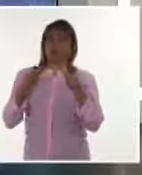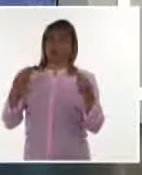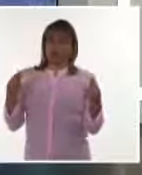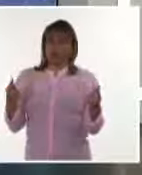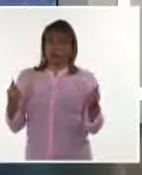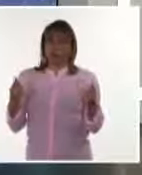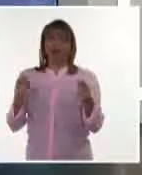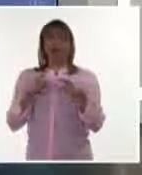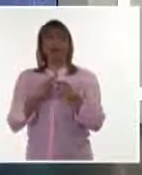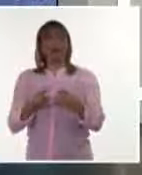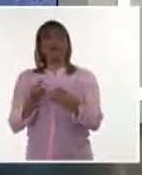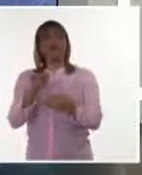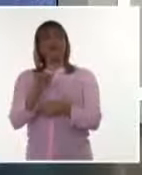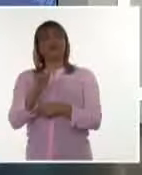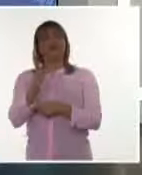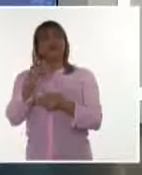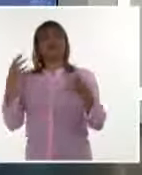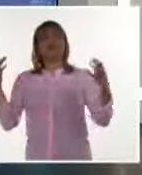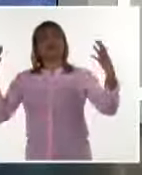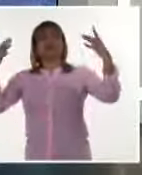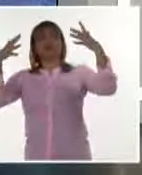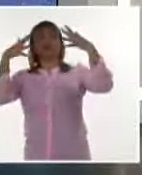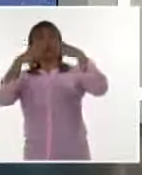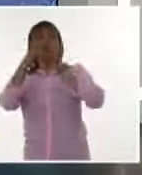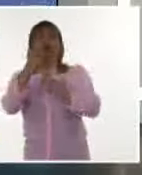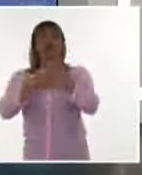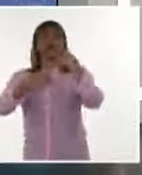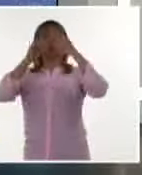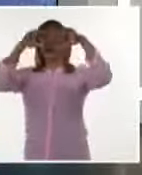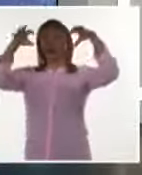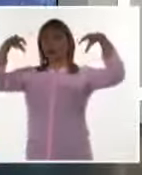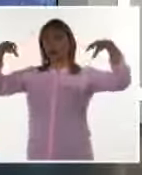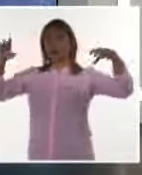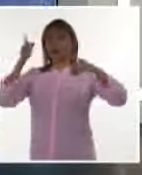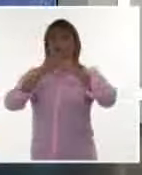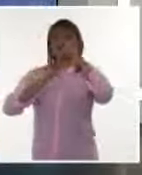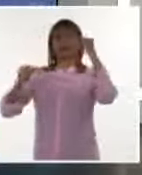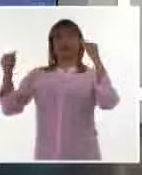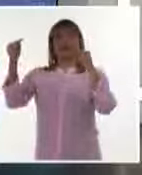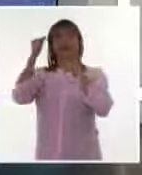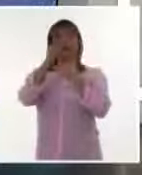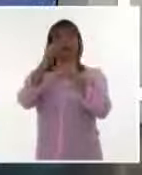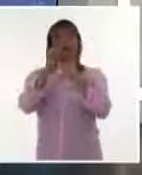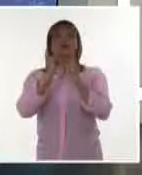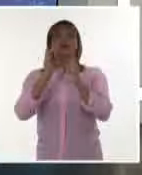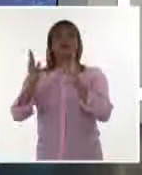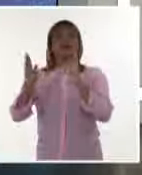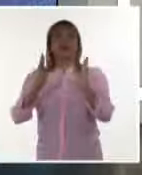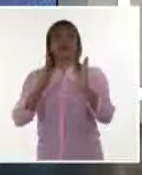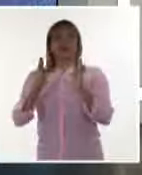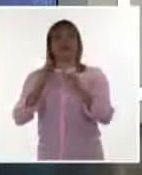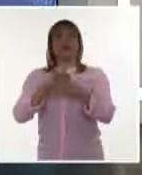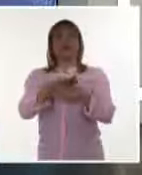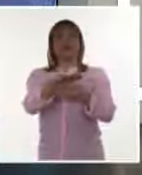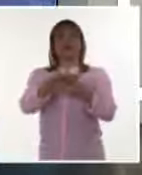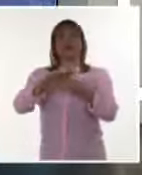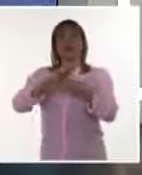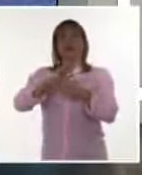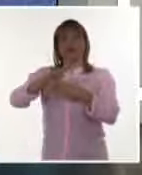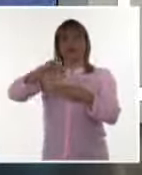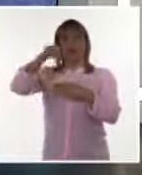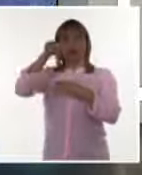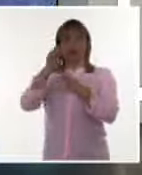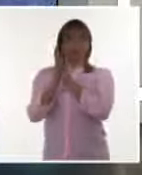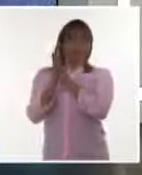pero incrementando las áreas de nublados con solo aislados chubascos y lluvias principalmente hacia zonas de la costa norte. En el resto del territorio se mantiene